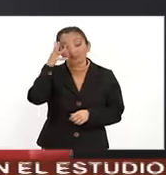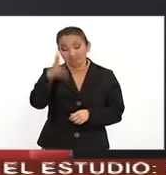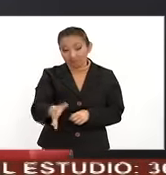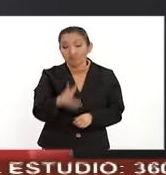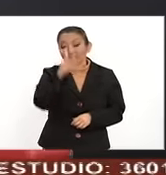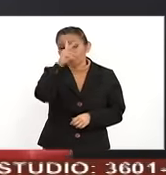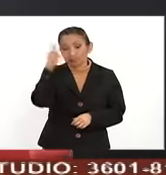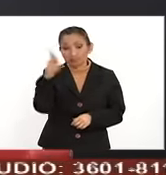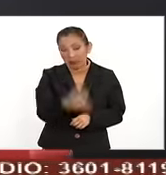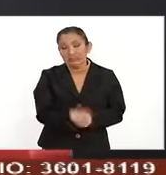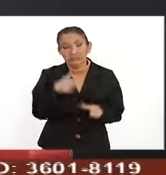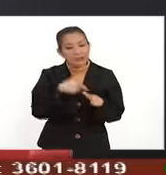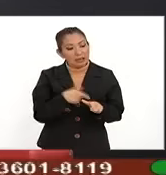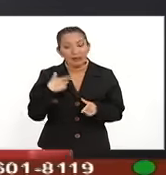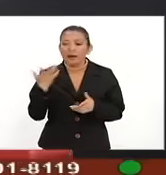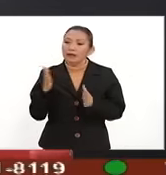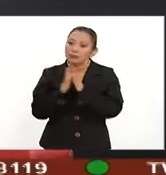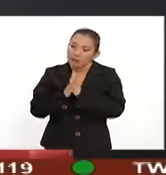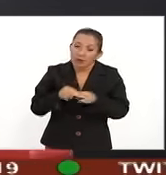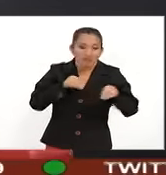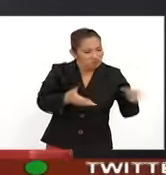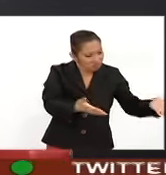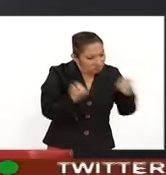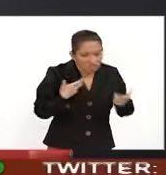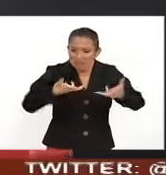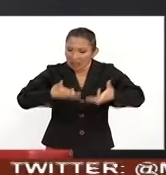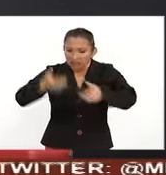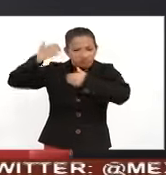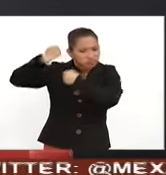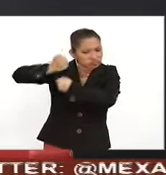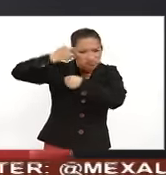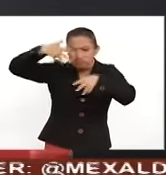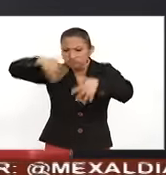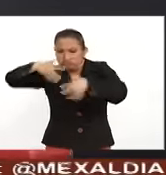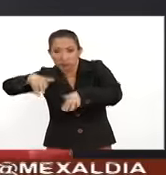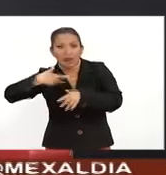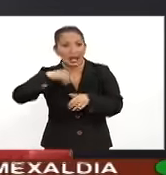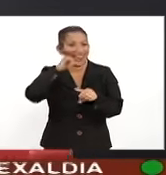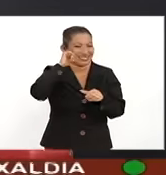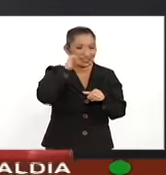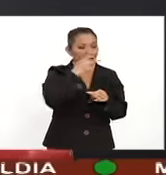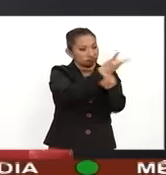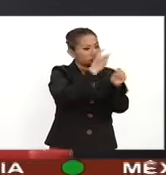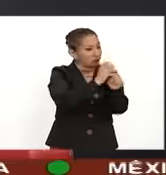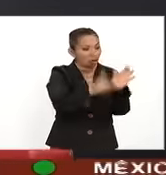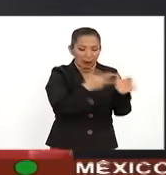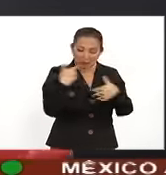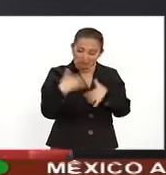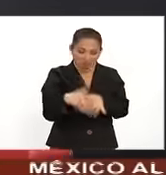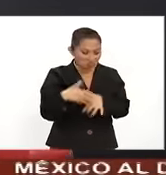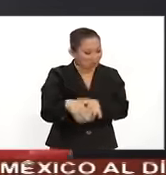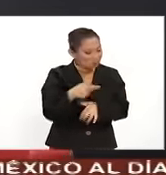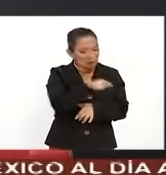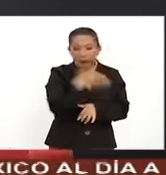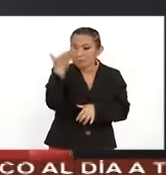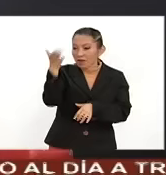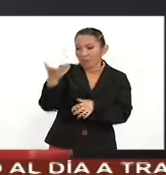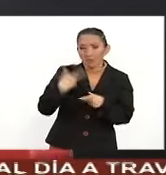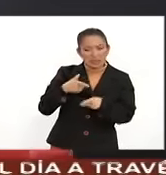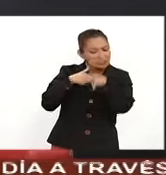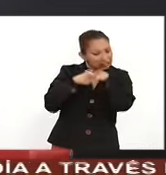fuertes y se sigue insistiendo en esta movilización de calle. Ayer justamente la oposición convoca una nueva marcha donde piden que la